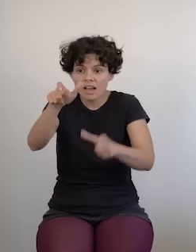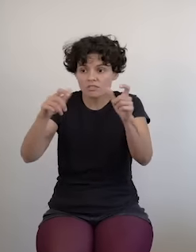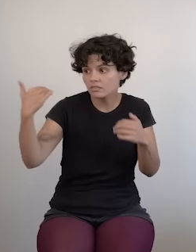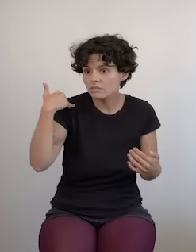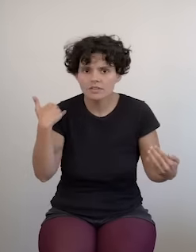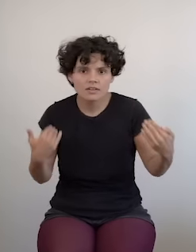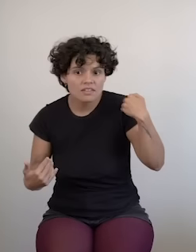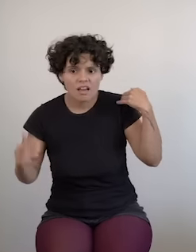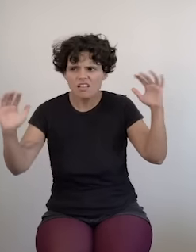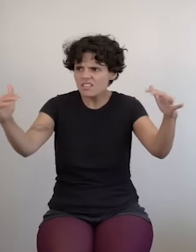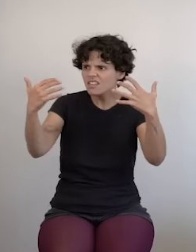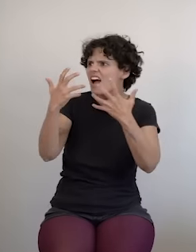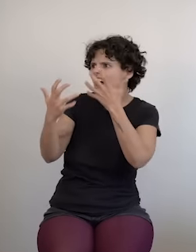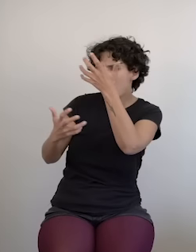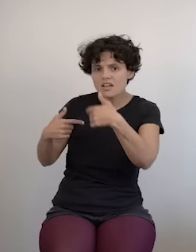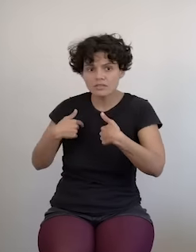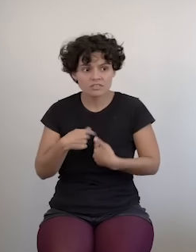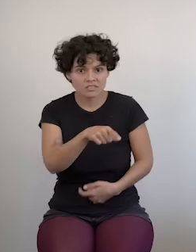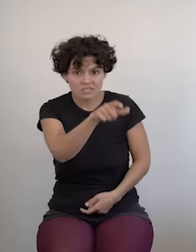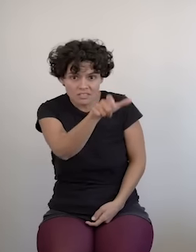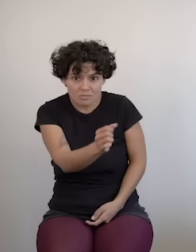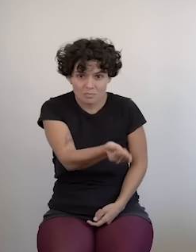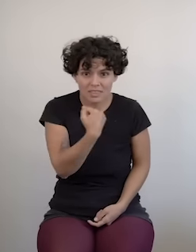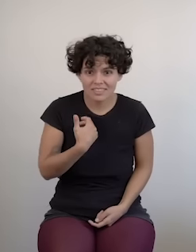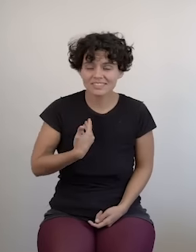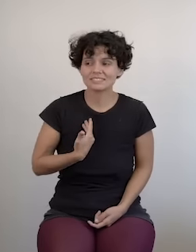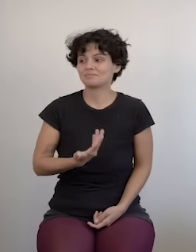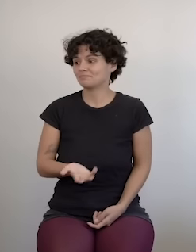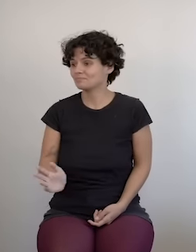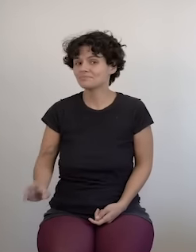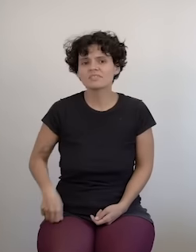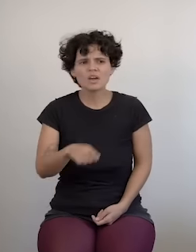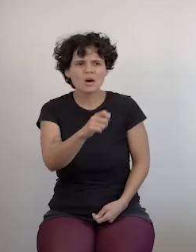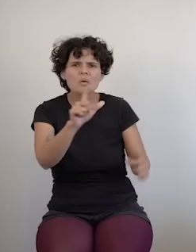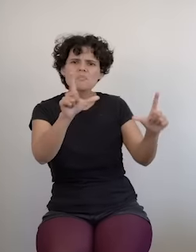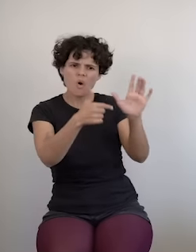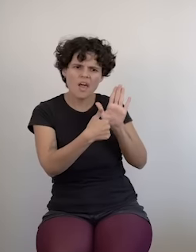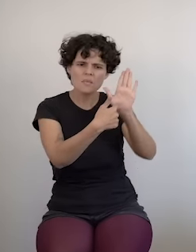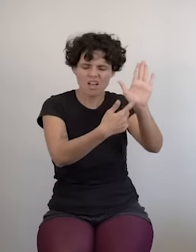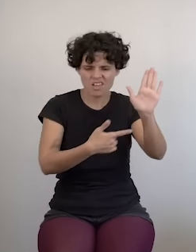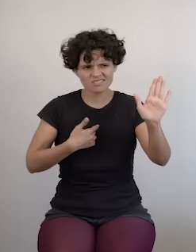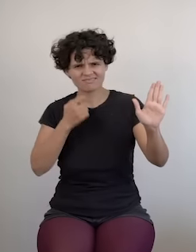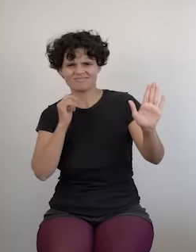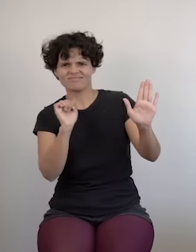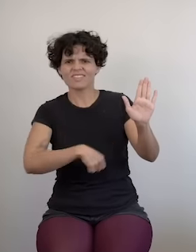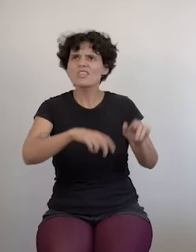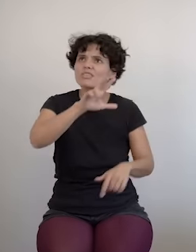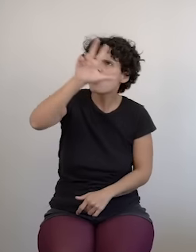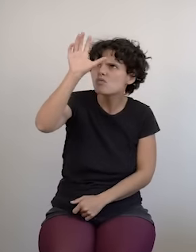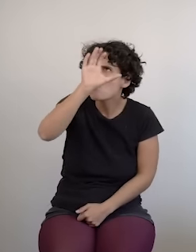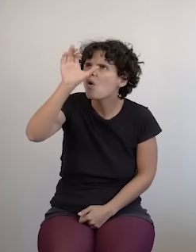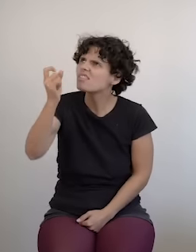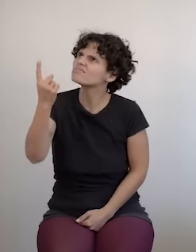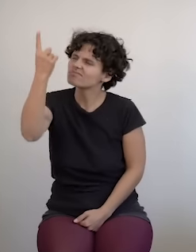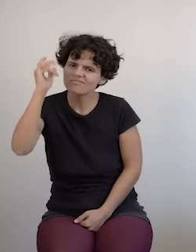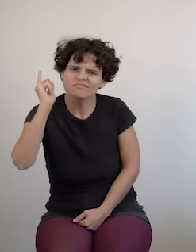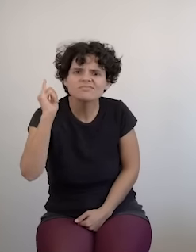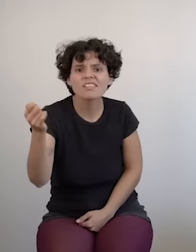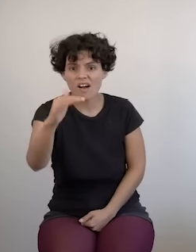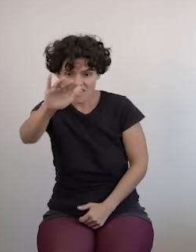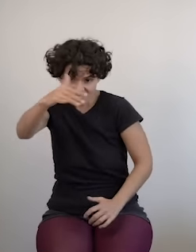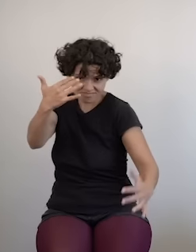El público me pide y me aclama, y este que no me llama. Mata con tu programa, yo ando buscando a Dios, no ando